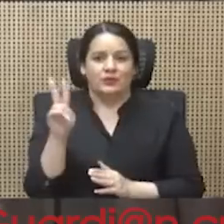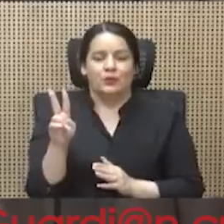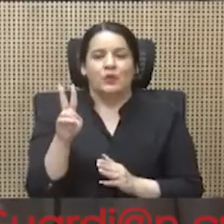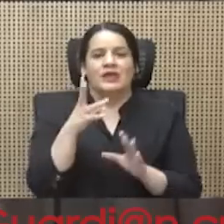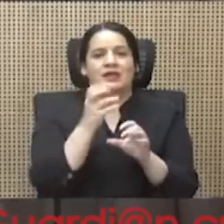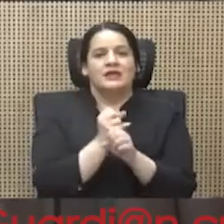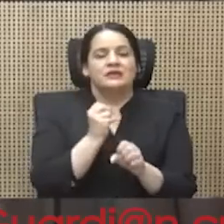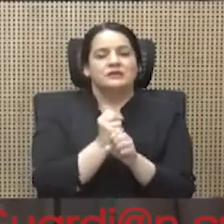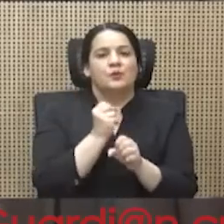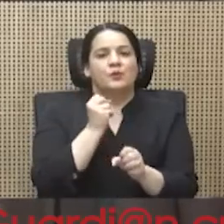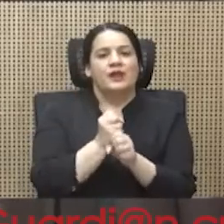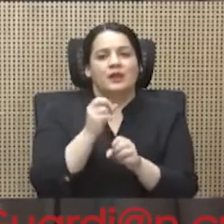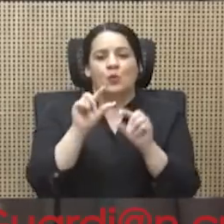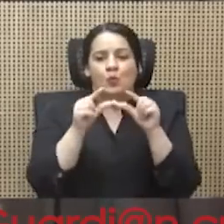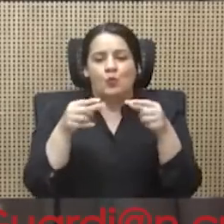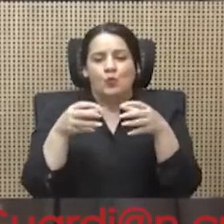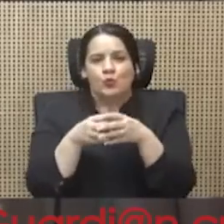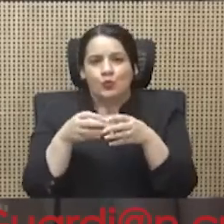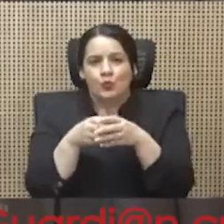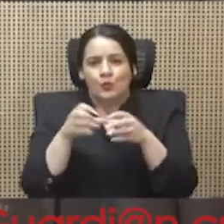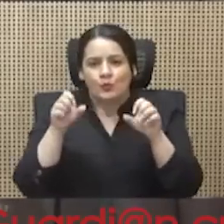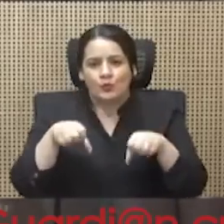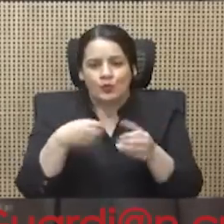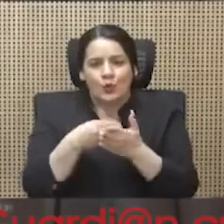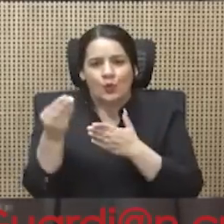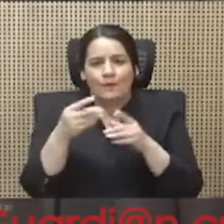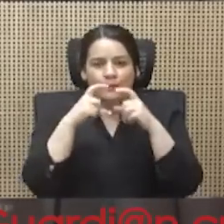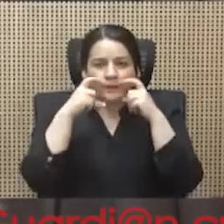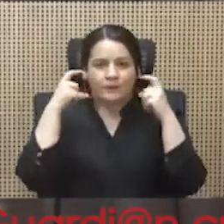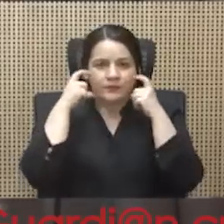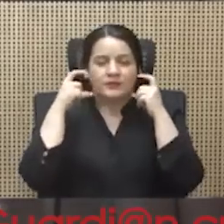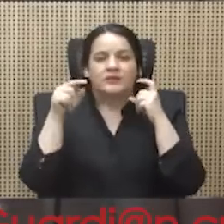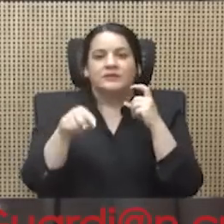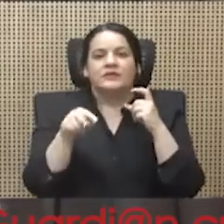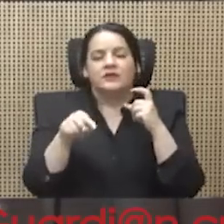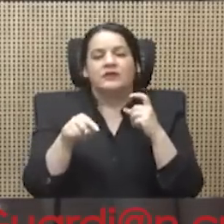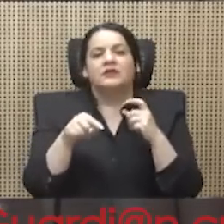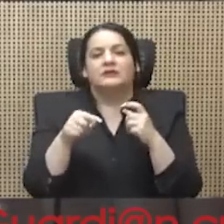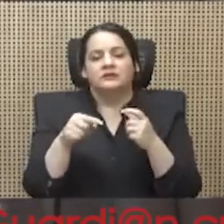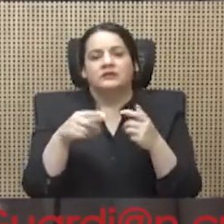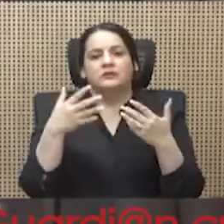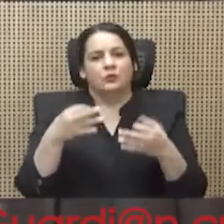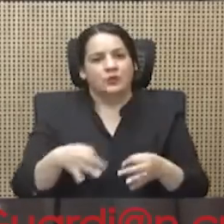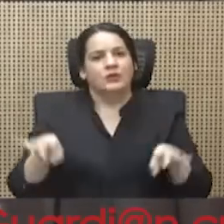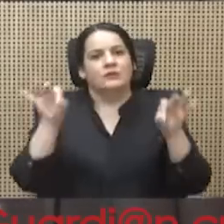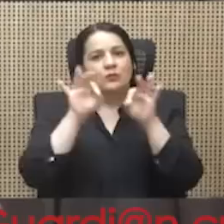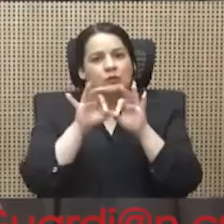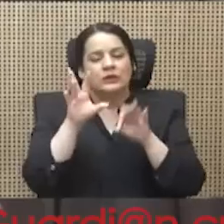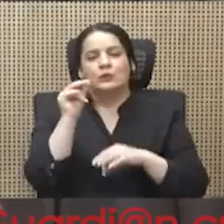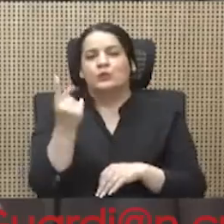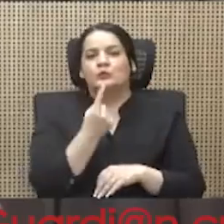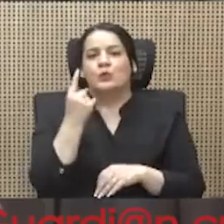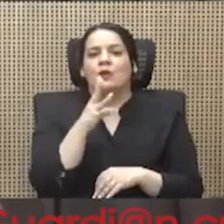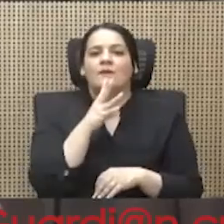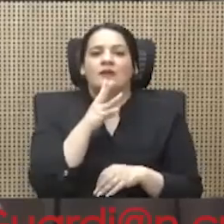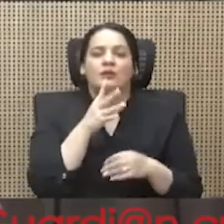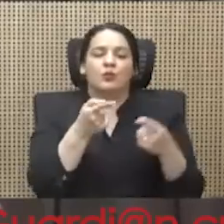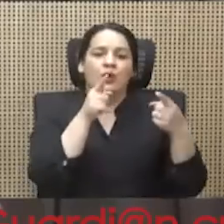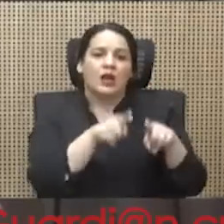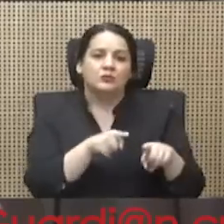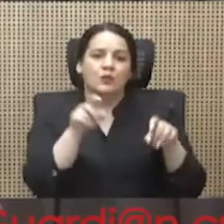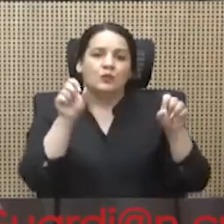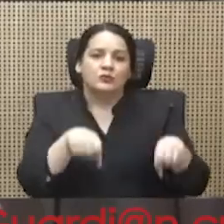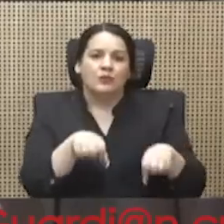evidencias de una posible red delictiva en la compra de las mascarillas de uso médico son muy contundentes no solo estamos hablando de un caso de posible